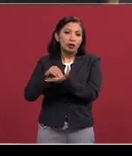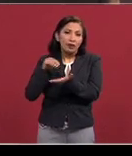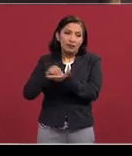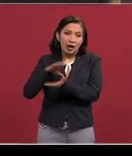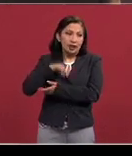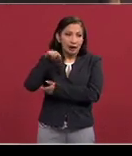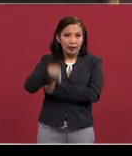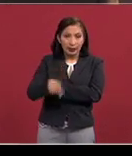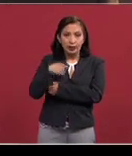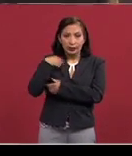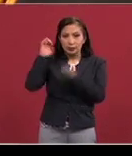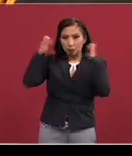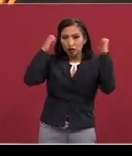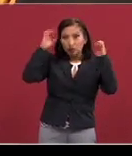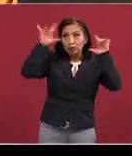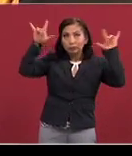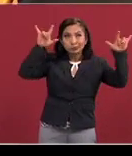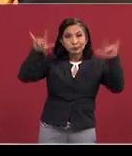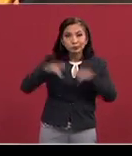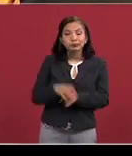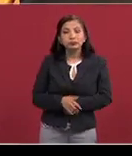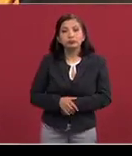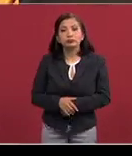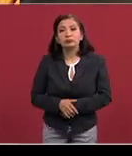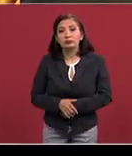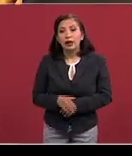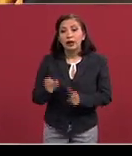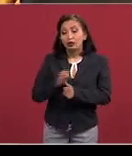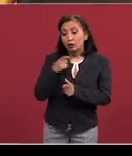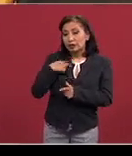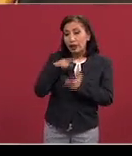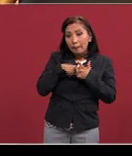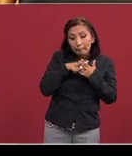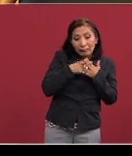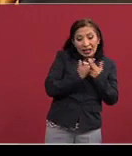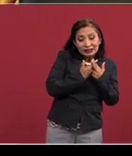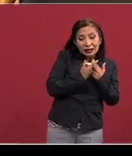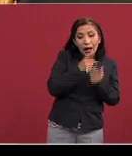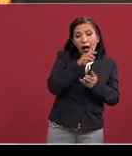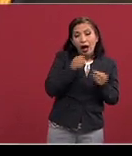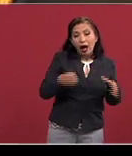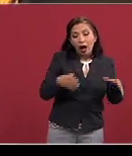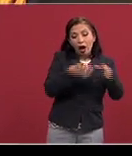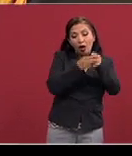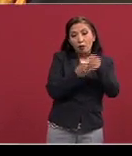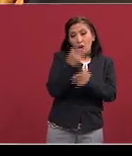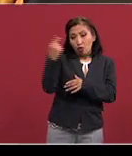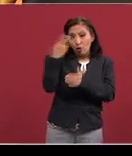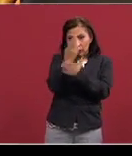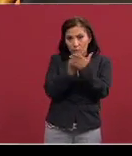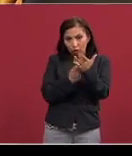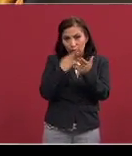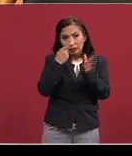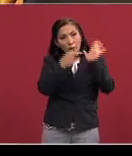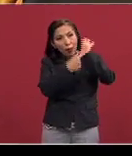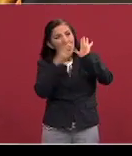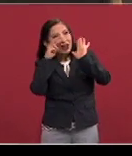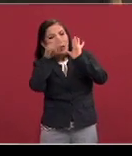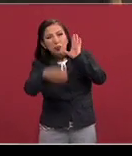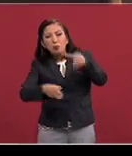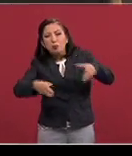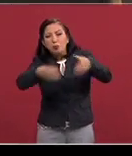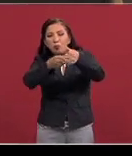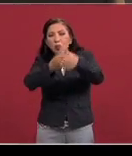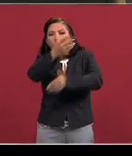hoy aquí en esta exposición. Entonces, un eje, digamos, es el nacimiento de un volcán. Un eje son los dibujos. Los dibujos que tienen